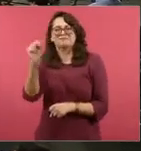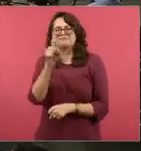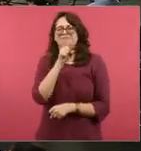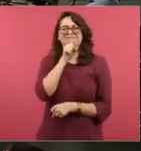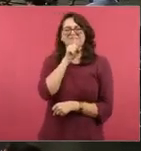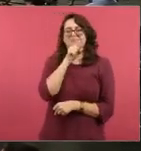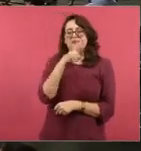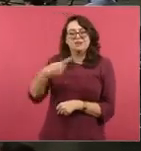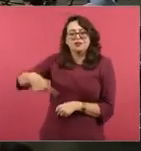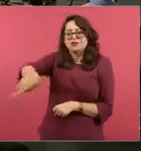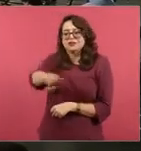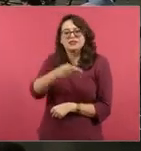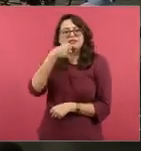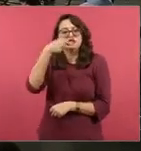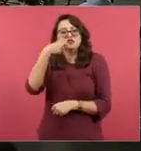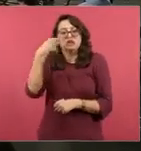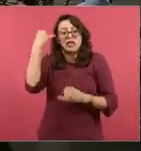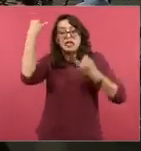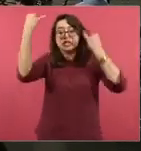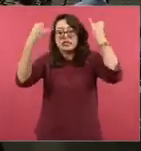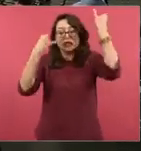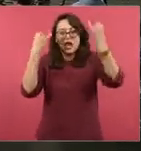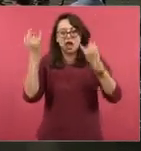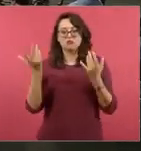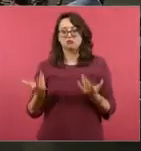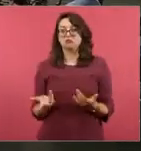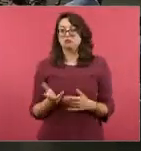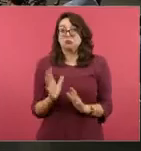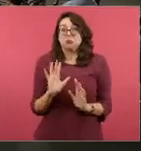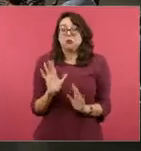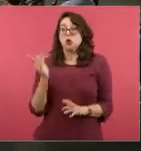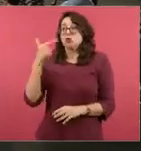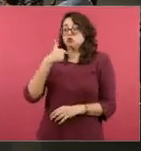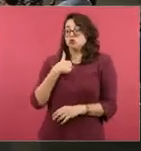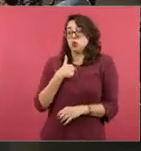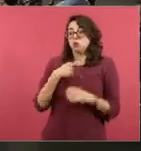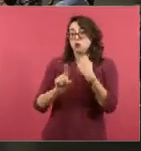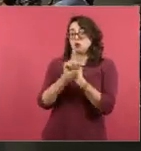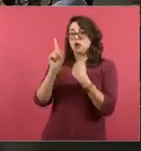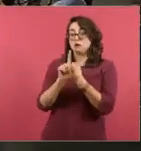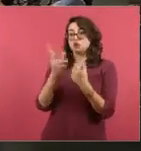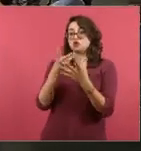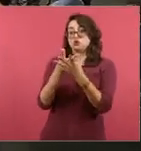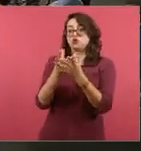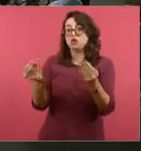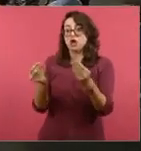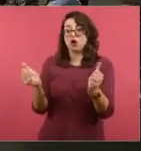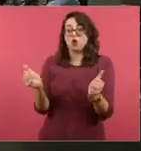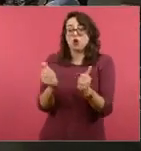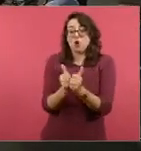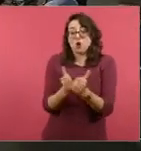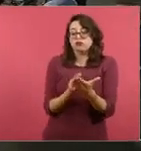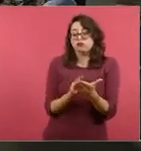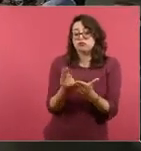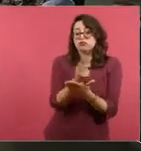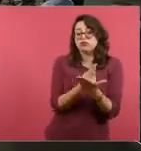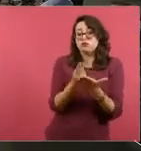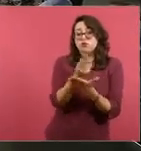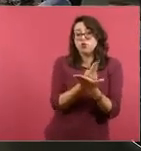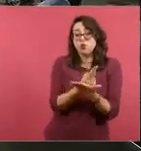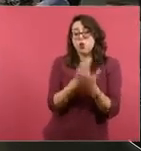de estudio. A veces las estrategias es, utilicé un dibujo o utilicé una tabla para